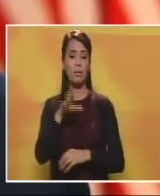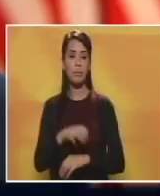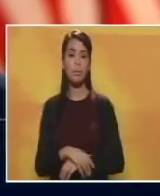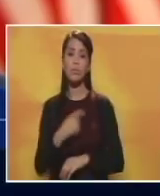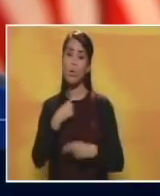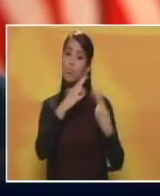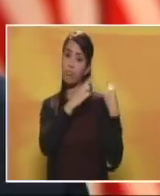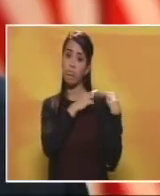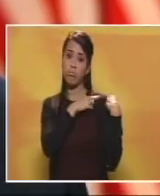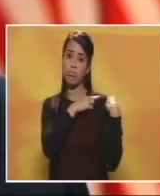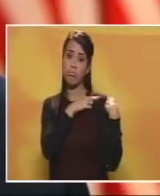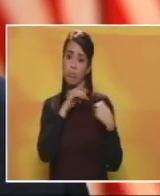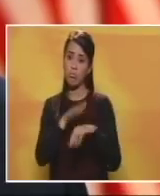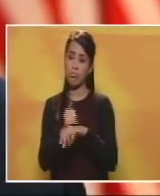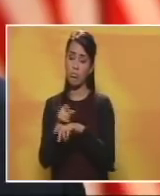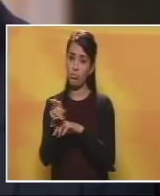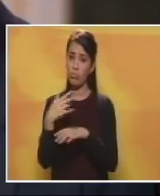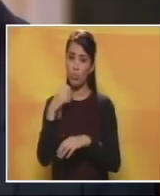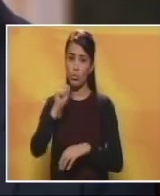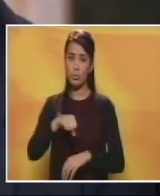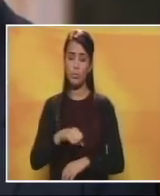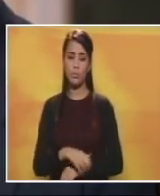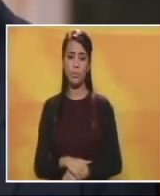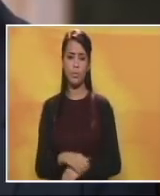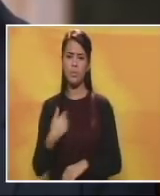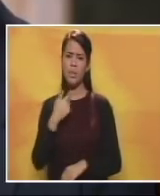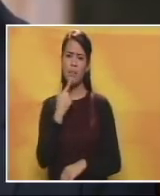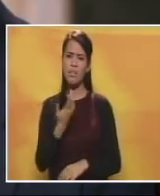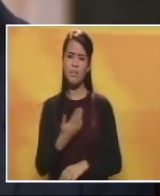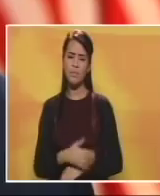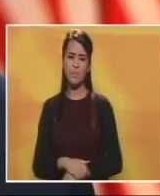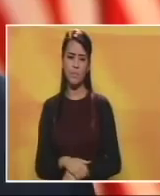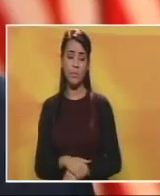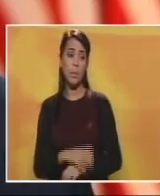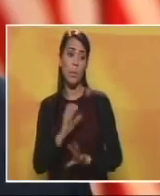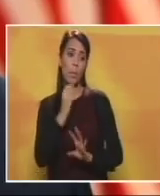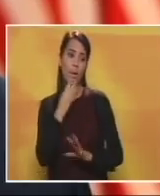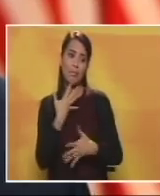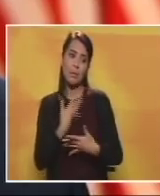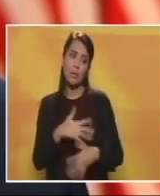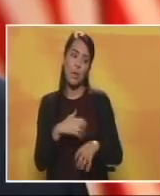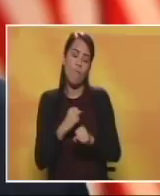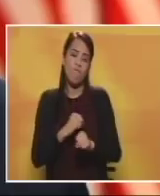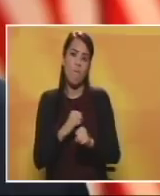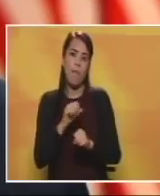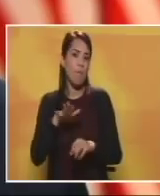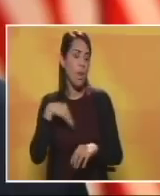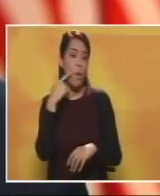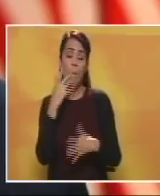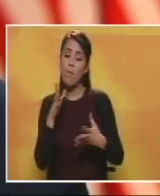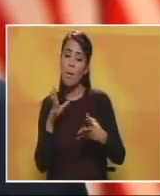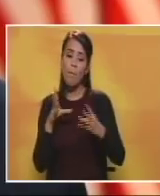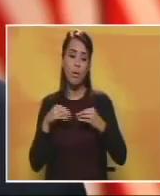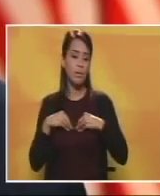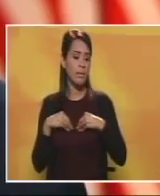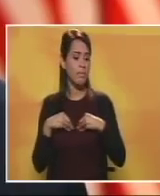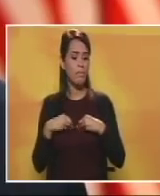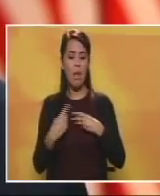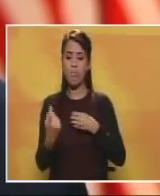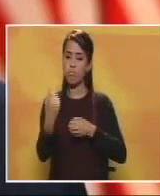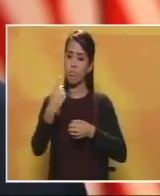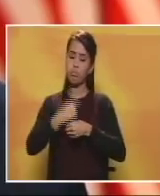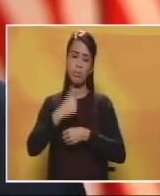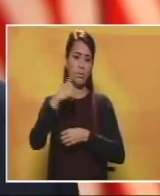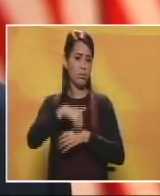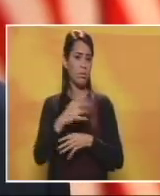que responsabilizarlo. Sí. ¿Qué le dijo? De manera muy fuerte, de que no podemos permitir ninguna interferencia ni